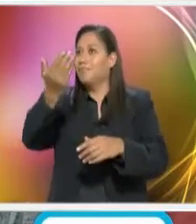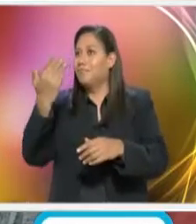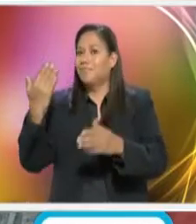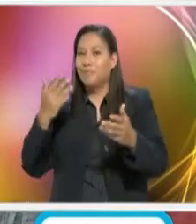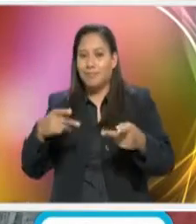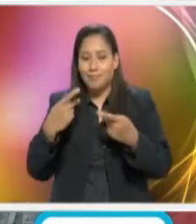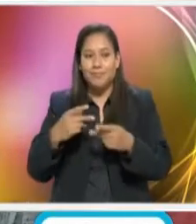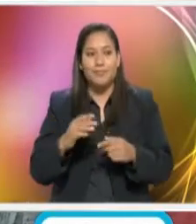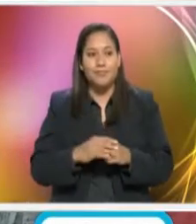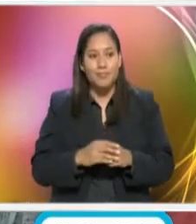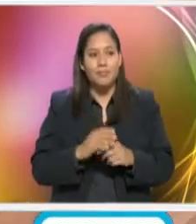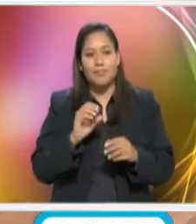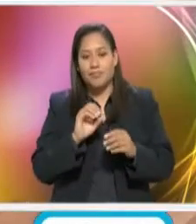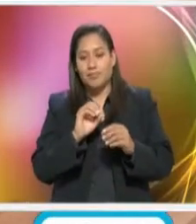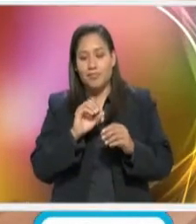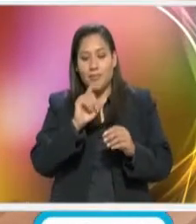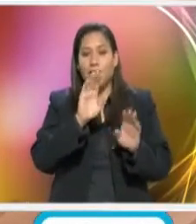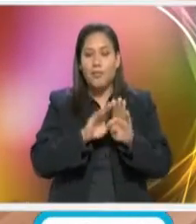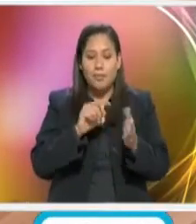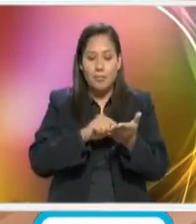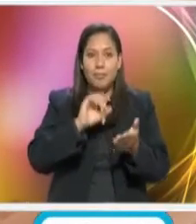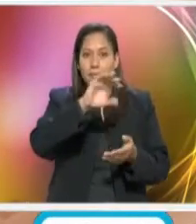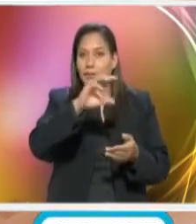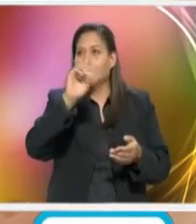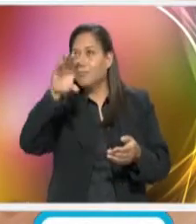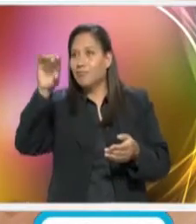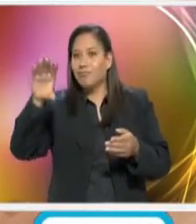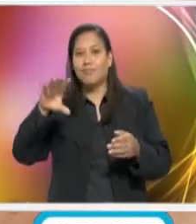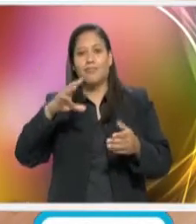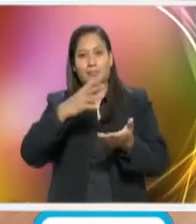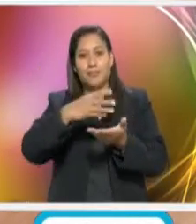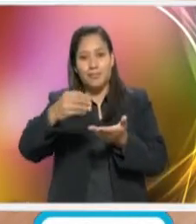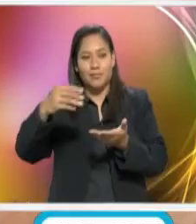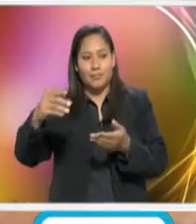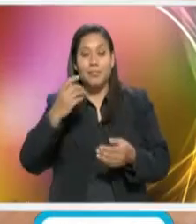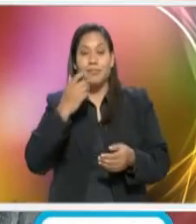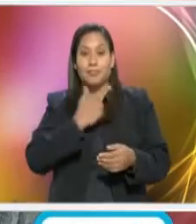porque se replican los mensajes que tienen ellos a la ciudadanía.